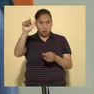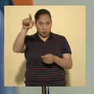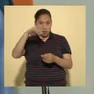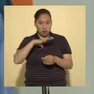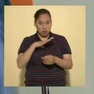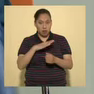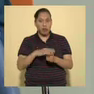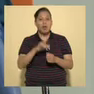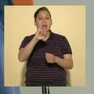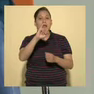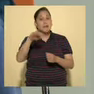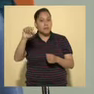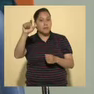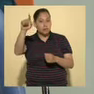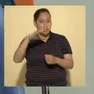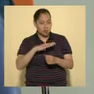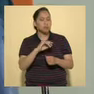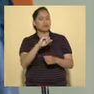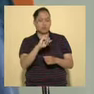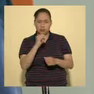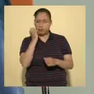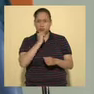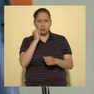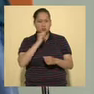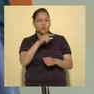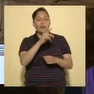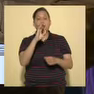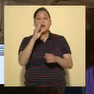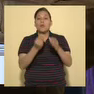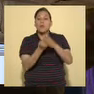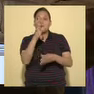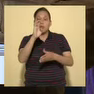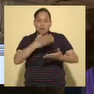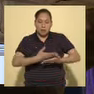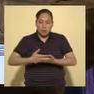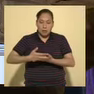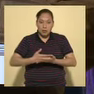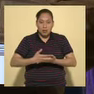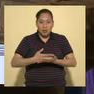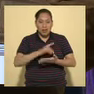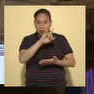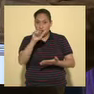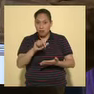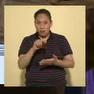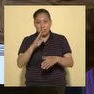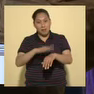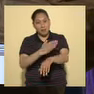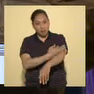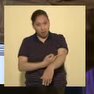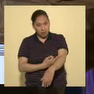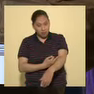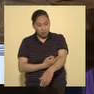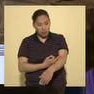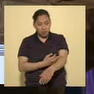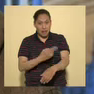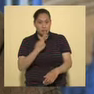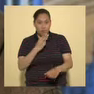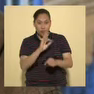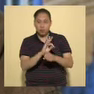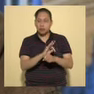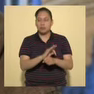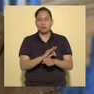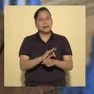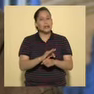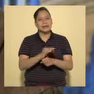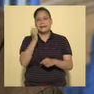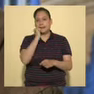por de supuesto, pruebas? ¿Sí? Por supuesto. ¿Y solo es a los recién nacidos? Si lo hacemos después, ¿sigue funcionando o no? Aquí la recomendación es